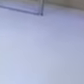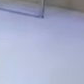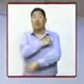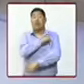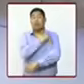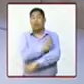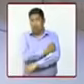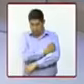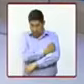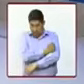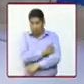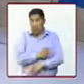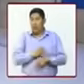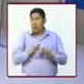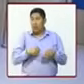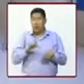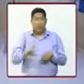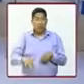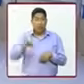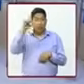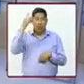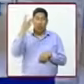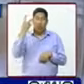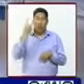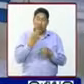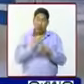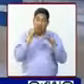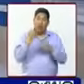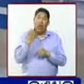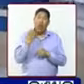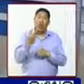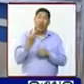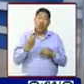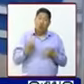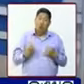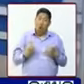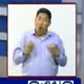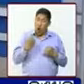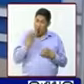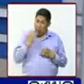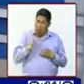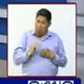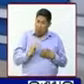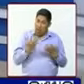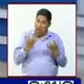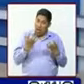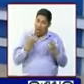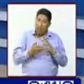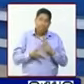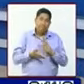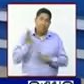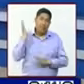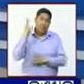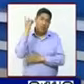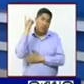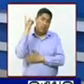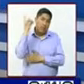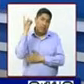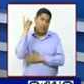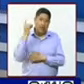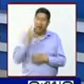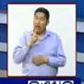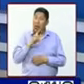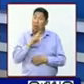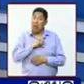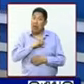Raquel, pudieron rescatar a dos adolescentes que pretendían salir del país. Escuchemos por favor el informe desde Santa Cruz del jefe de la División de Trata y Tráfico